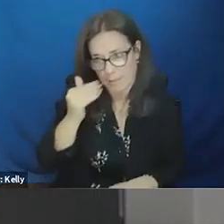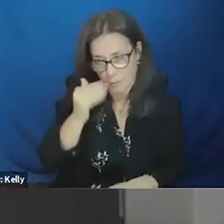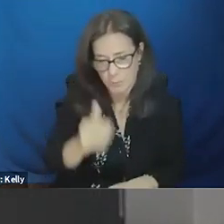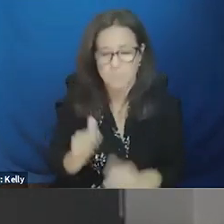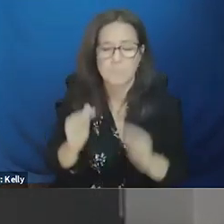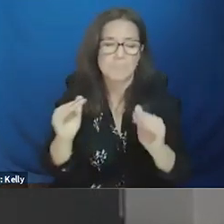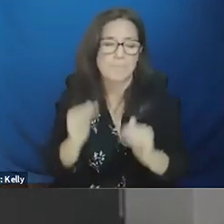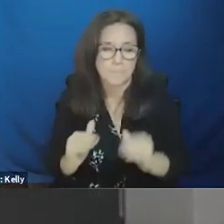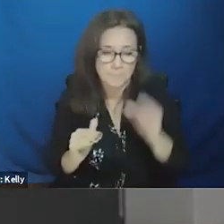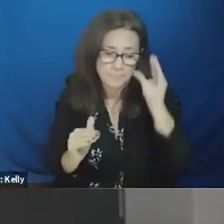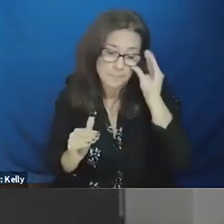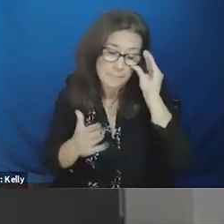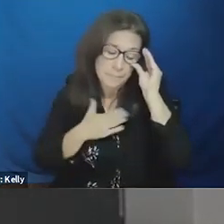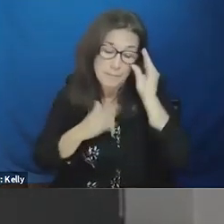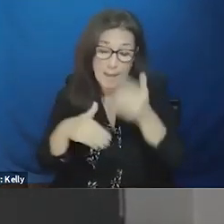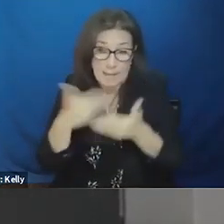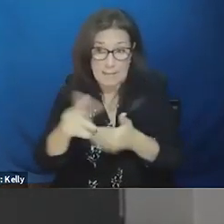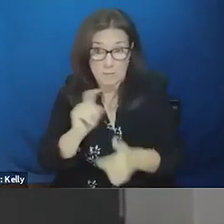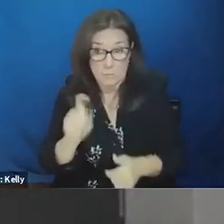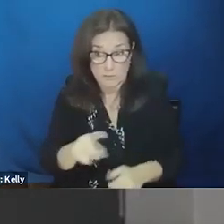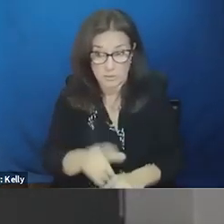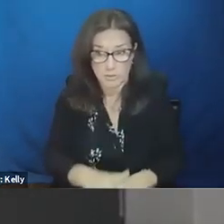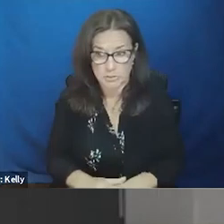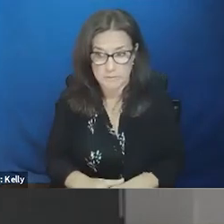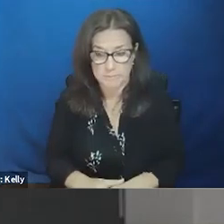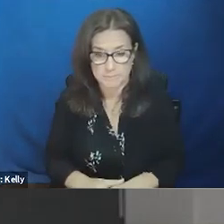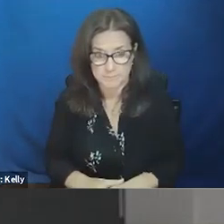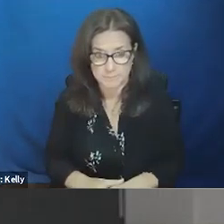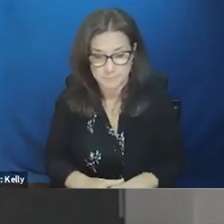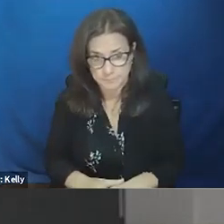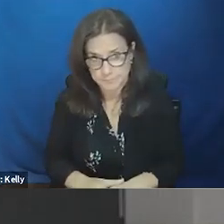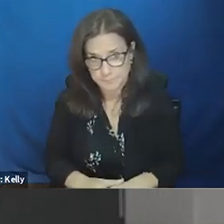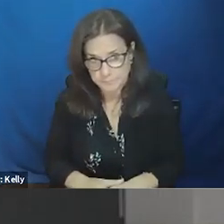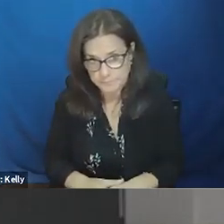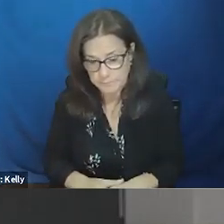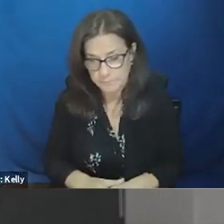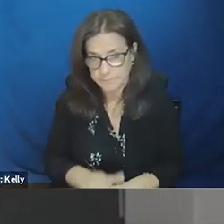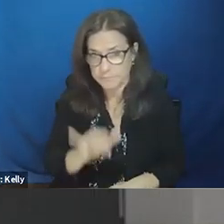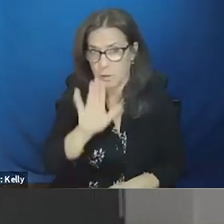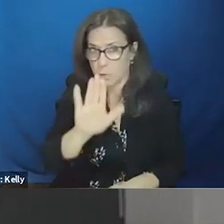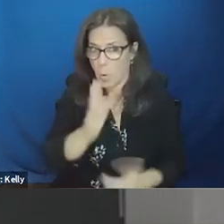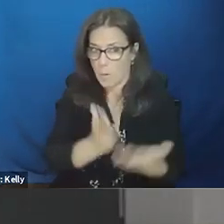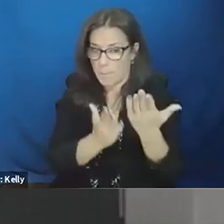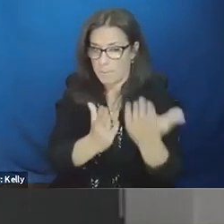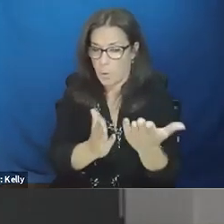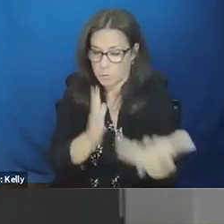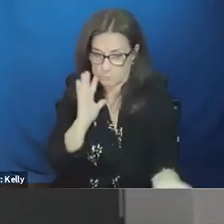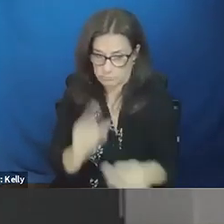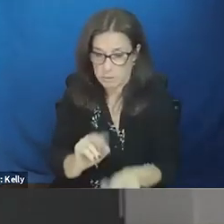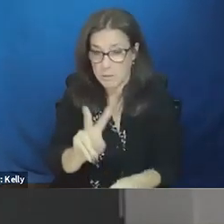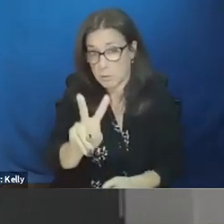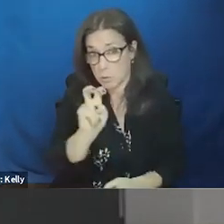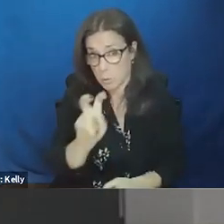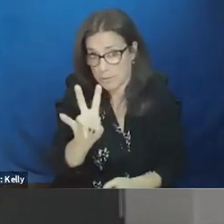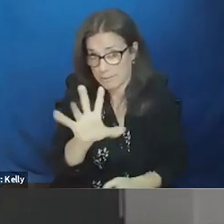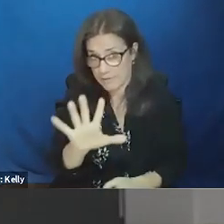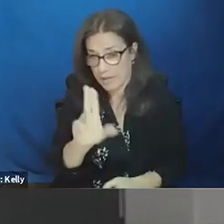estamos tratando de ver si si si lo podemos lograr ok gracias y mi siguiente pregunta